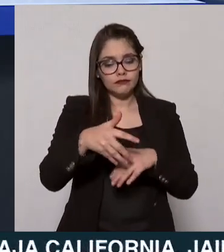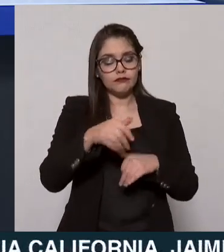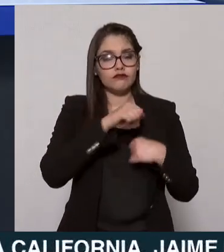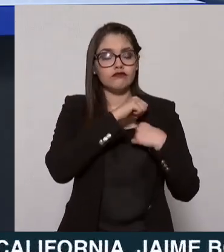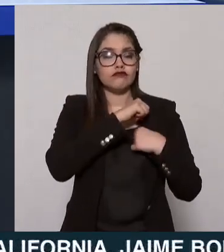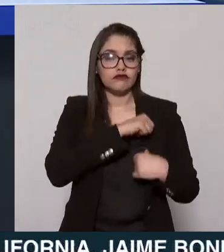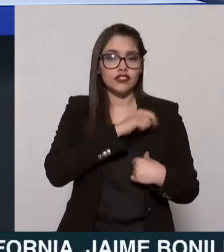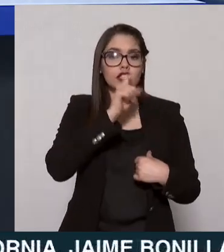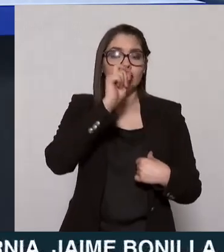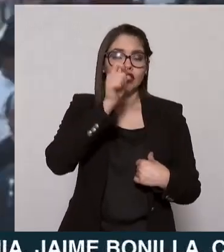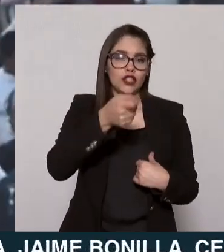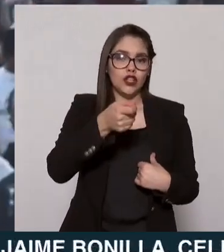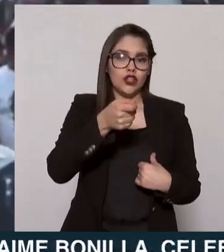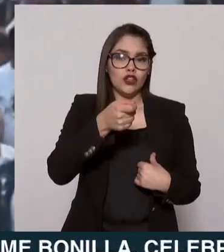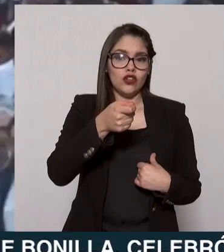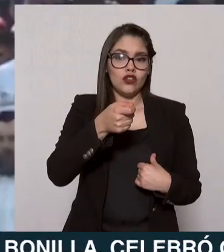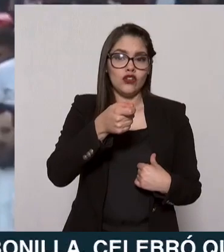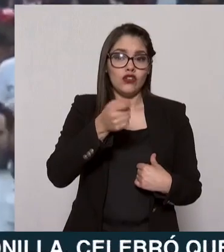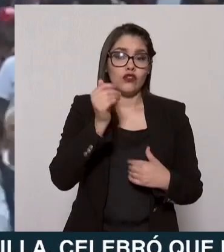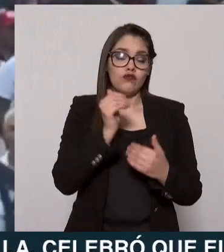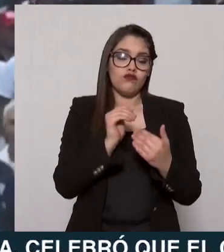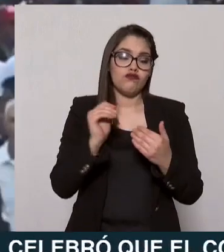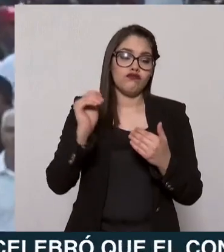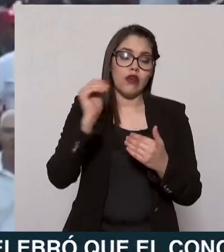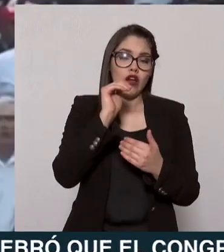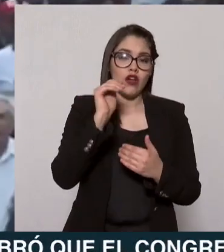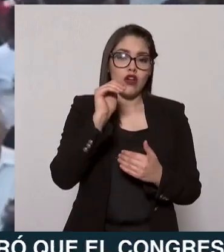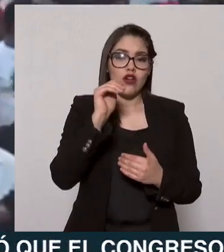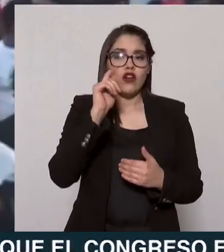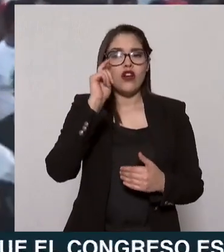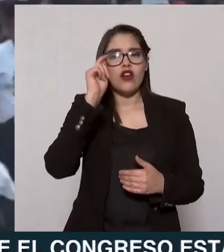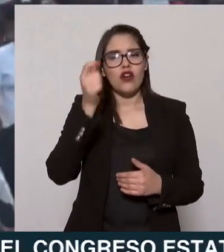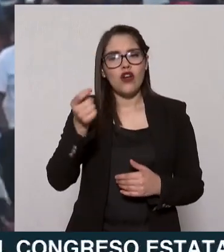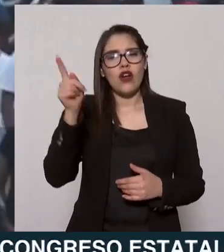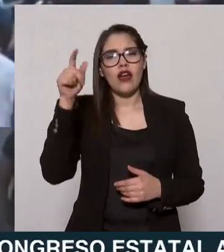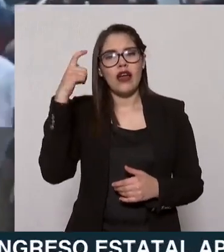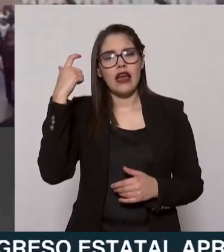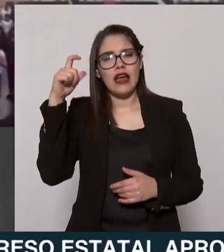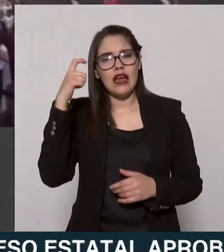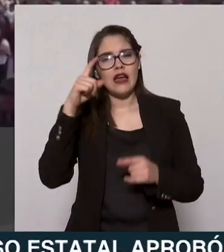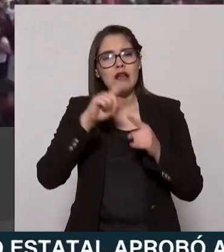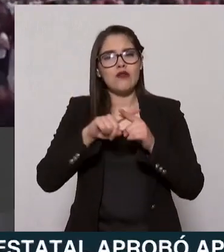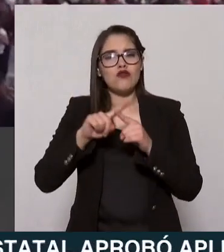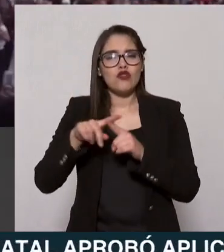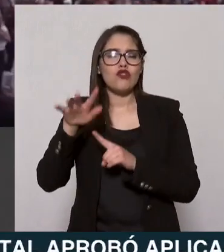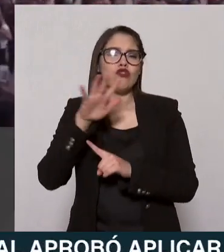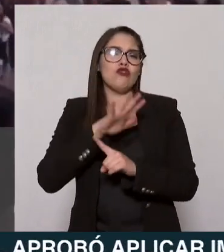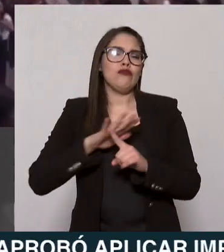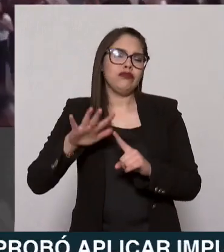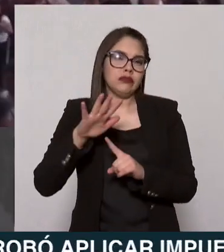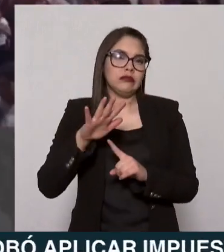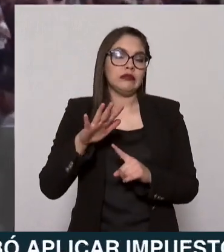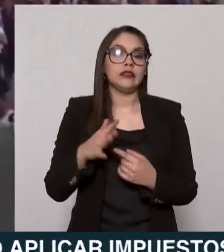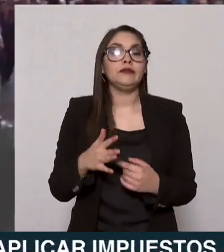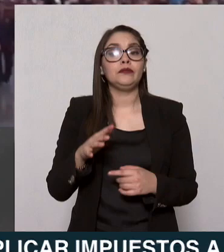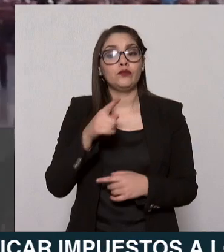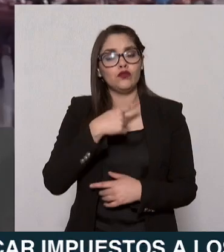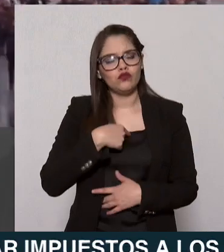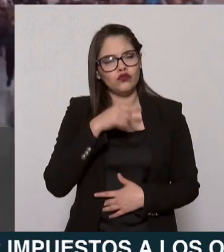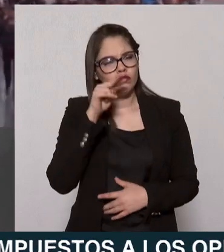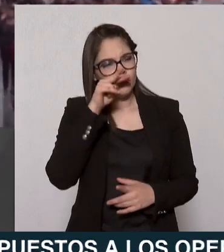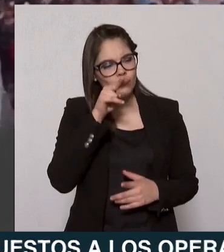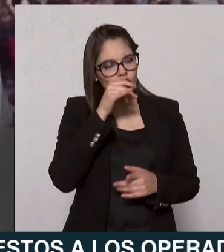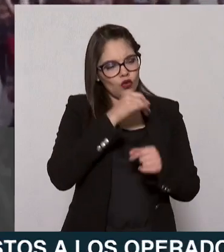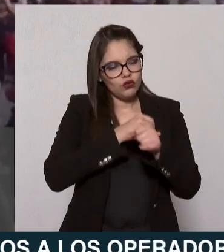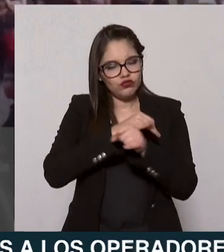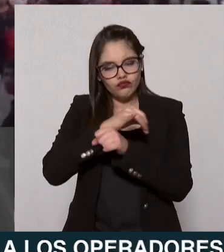por diócesis y arquidiócesis, en el caso de Querétaro, Puebla, etcétera. Nosotros hemos estudiado,